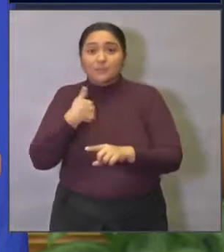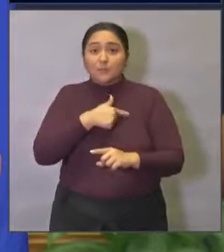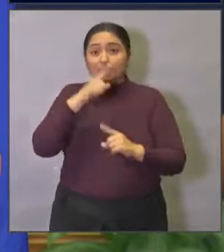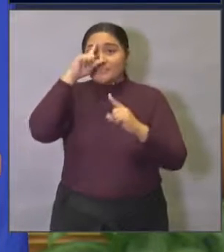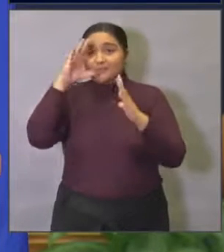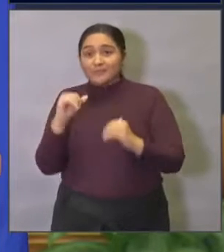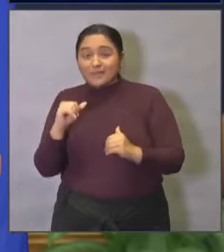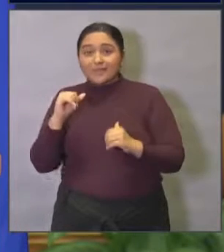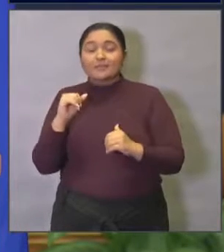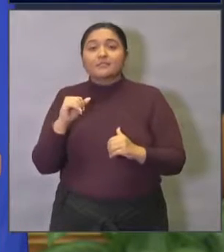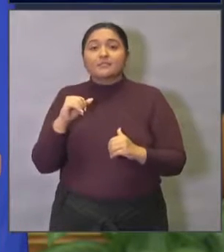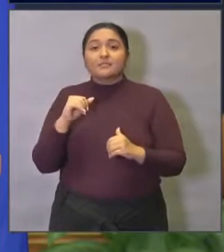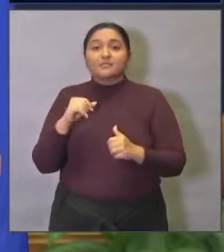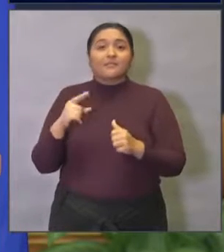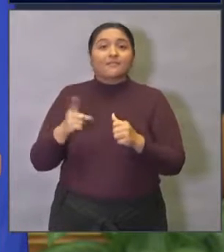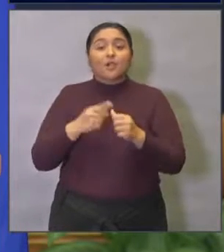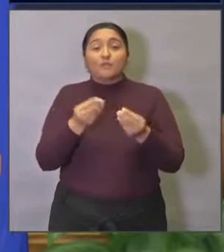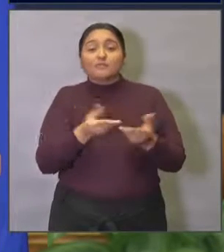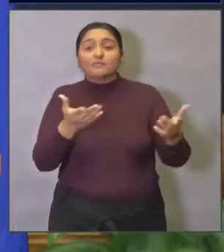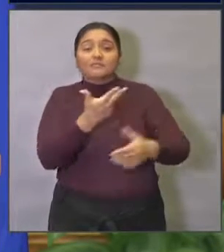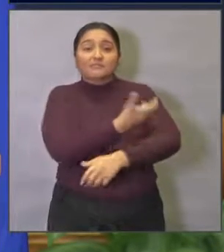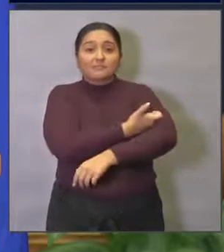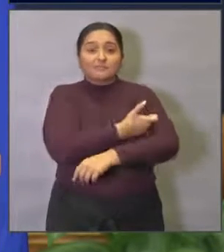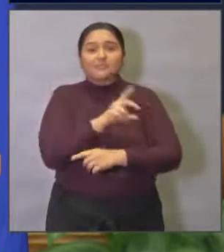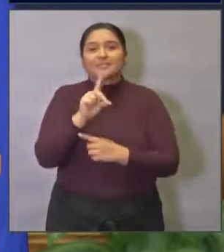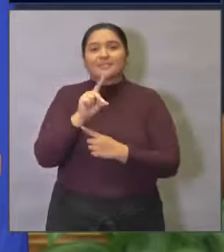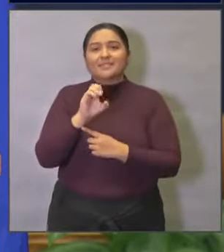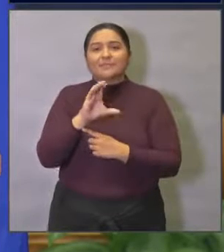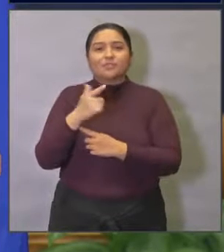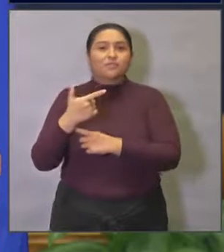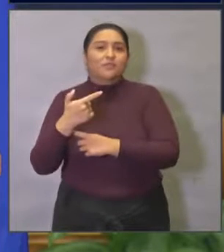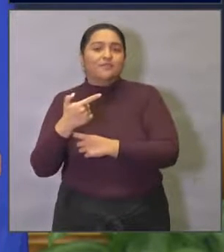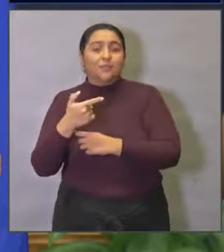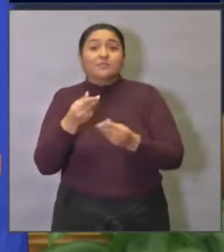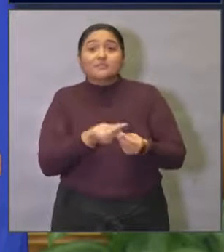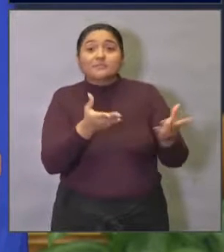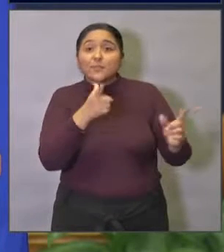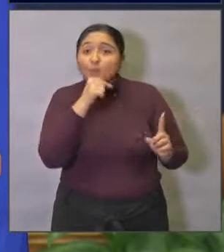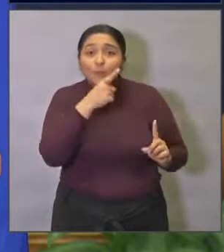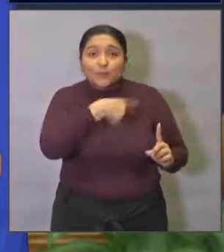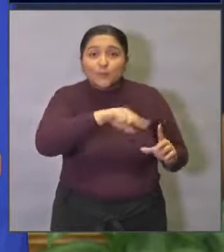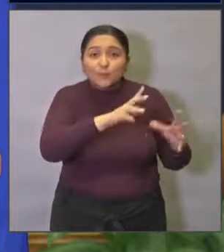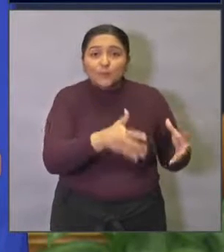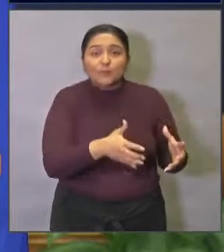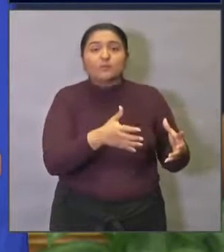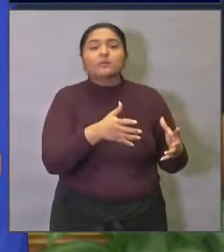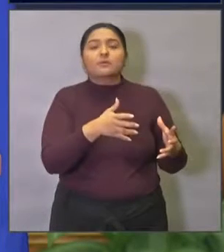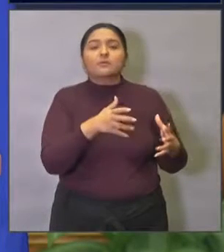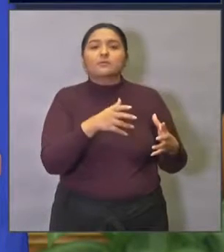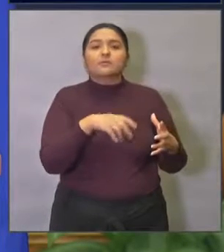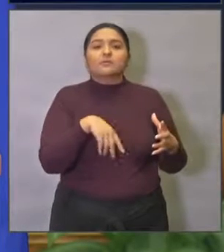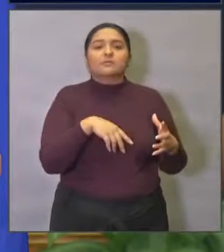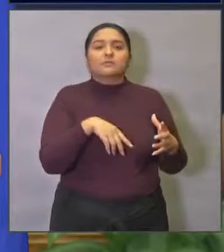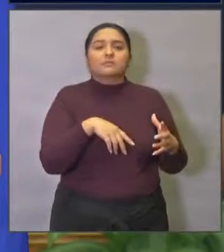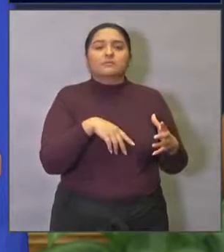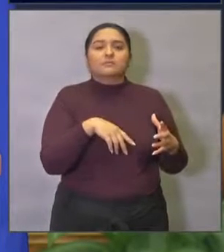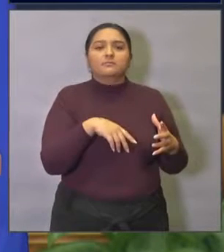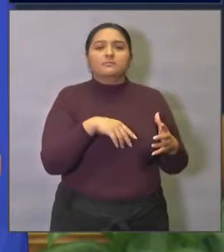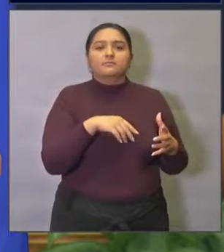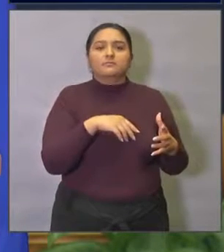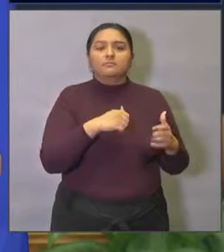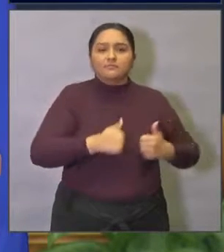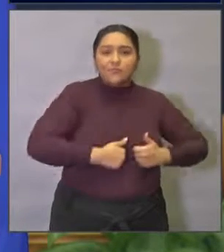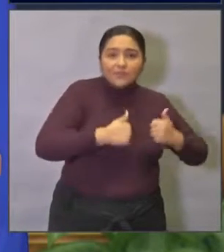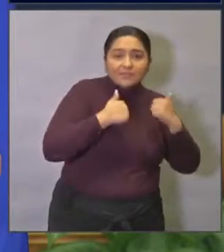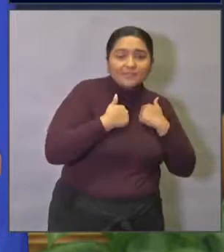el 21 de diciembre. Estos serán para personales y residentes de los centros de